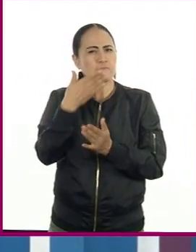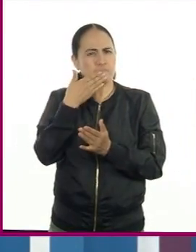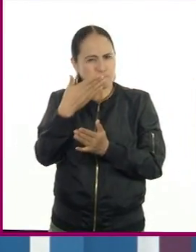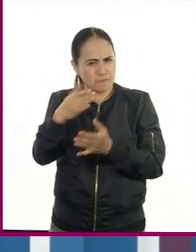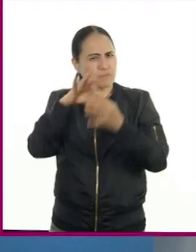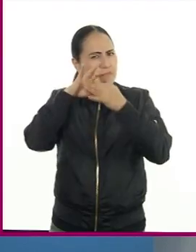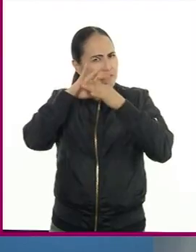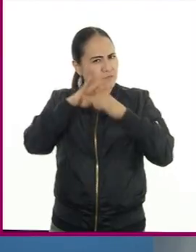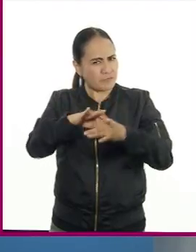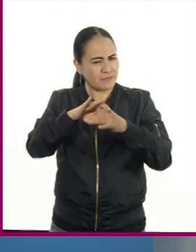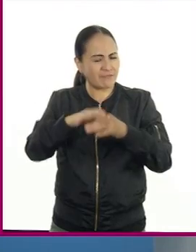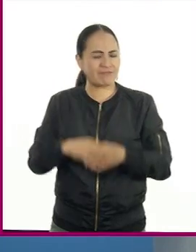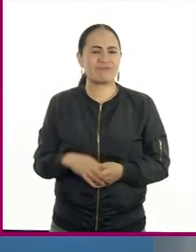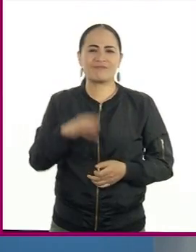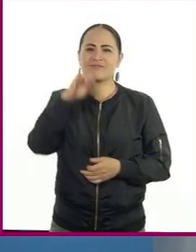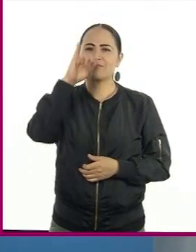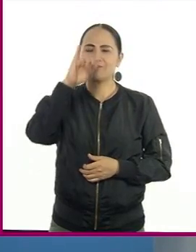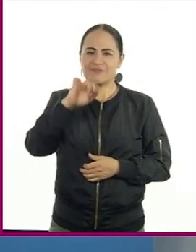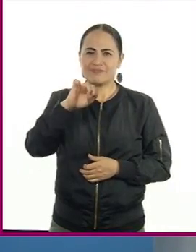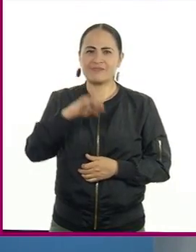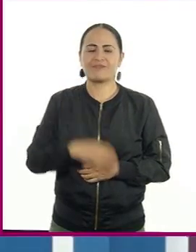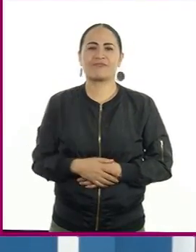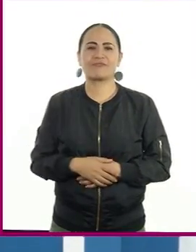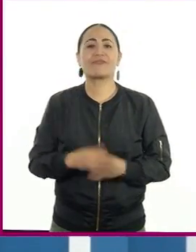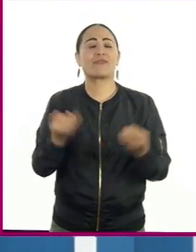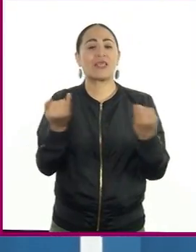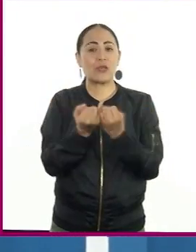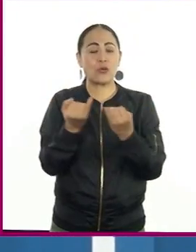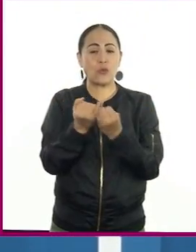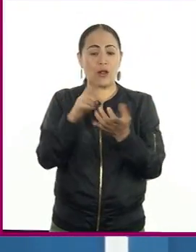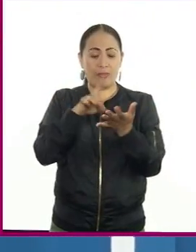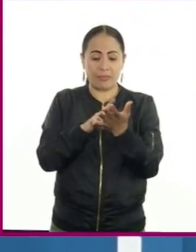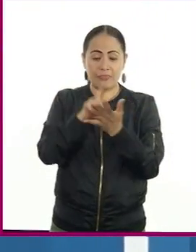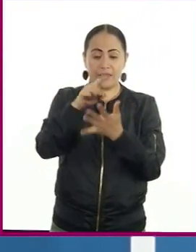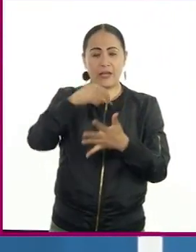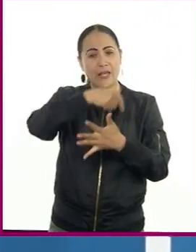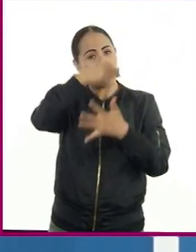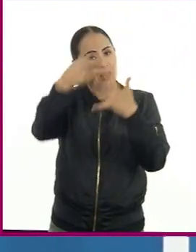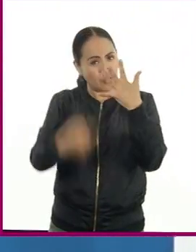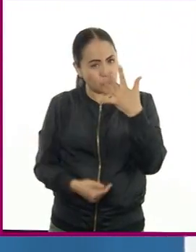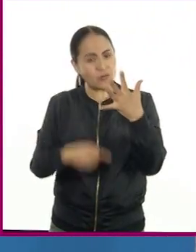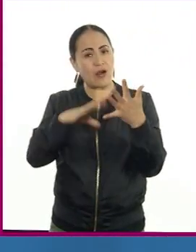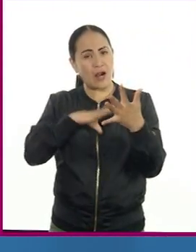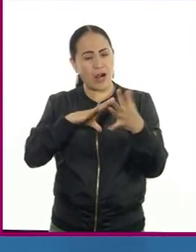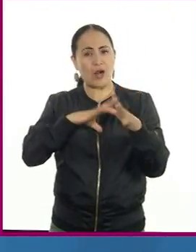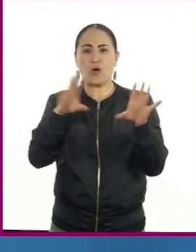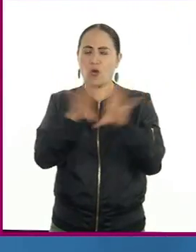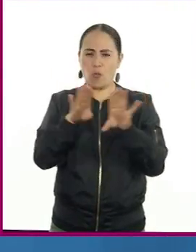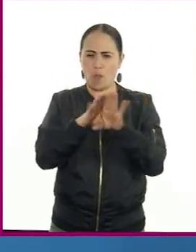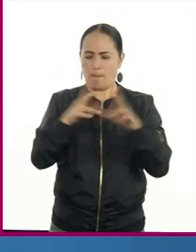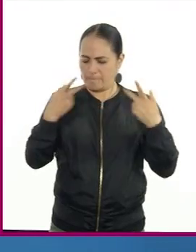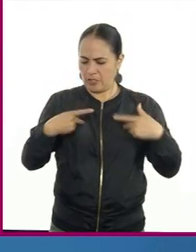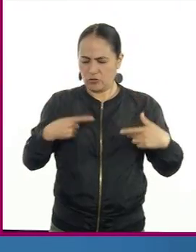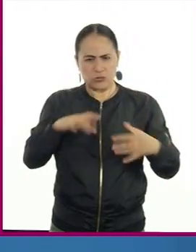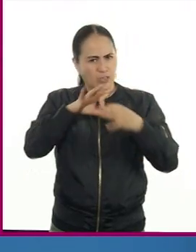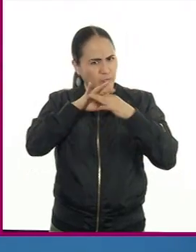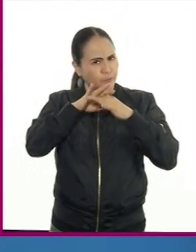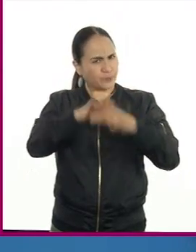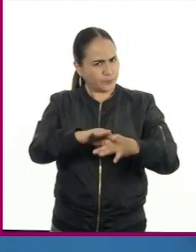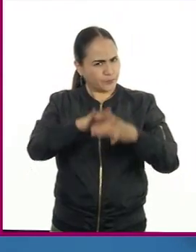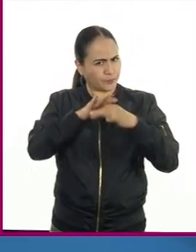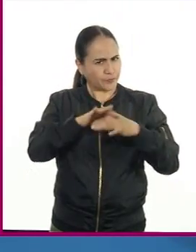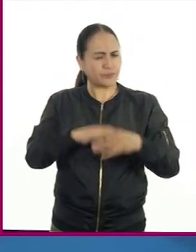maestra. Además, nos dota de derechos, titulándonos como sujetos de derechos. ¿Les